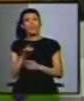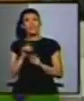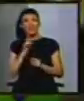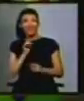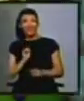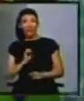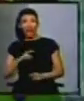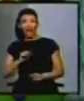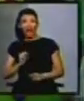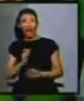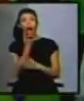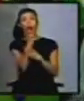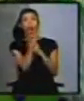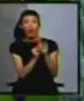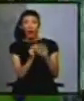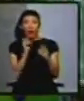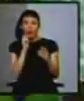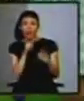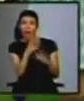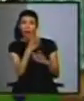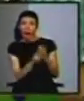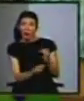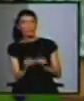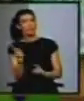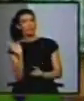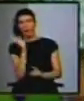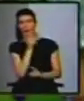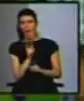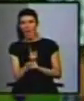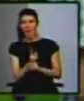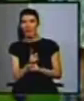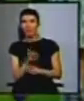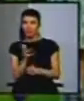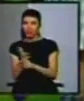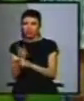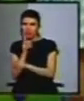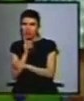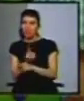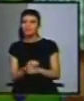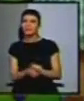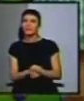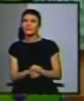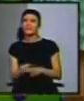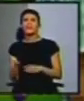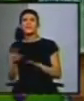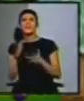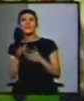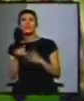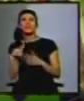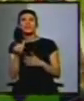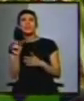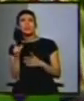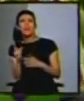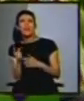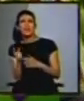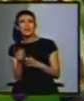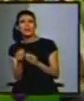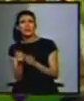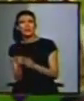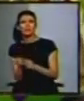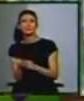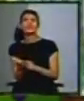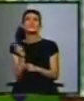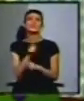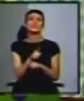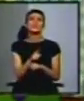agotado. 320. ¿Eso es un peso chileno? Más o menos 60. ¿60 pesos? Sí. ¿Y la muñeca